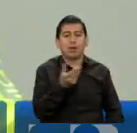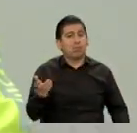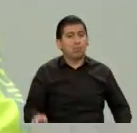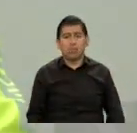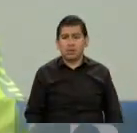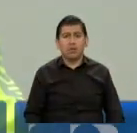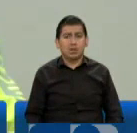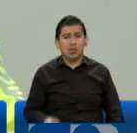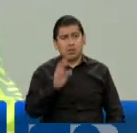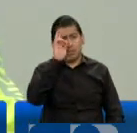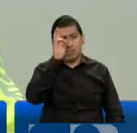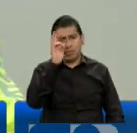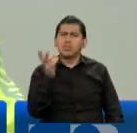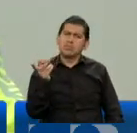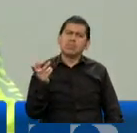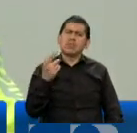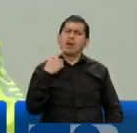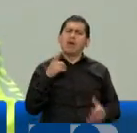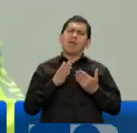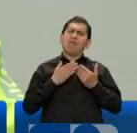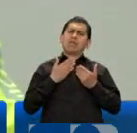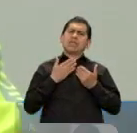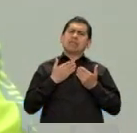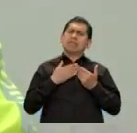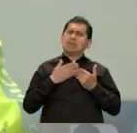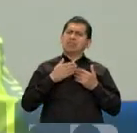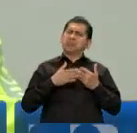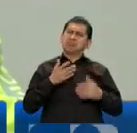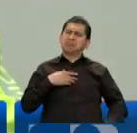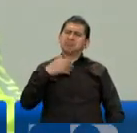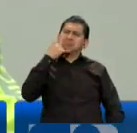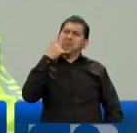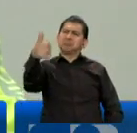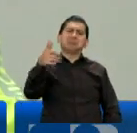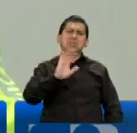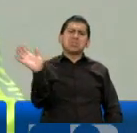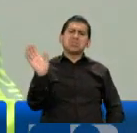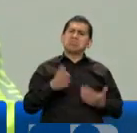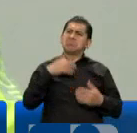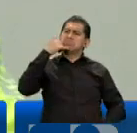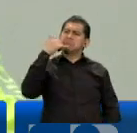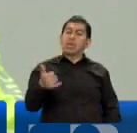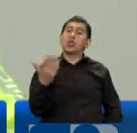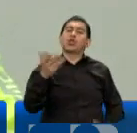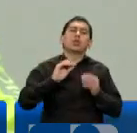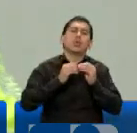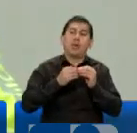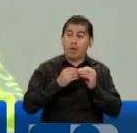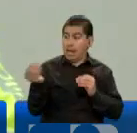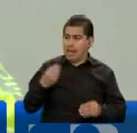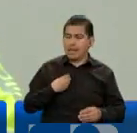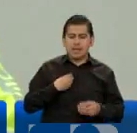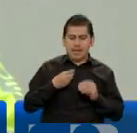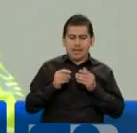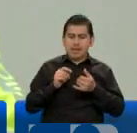extorsión es el delito más fácil que una persona común y corriente puede cometer. Solamente necesita la información, que haga el acercamiento y